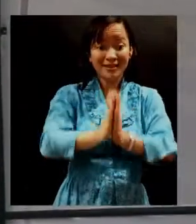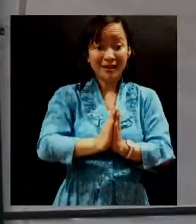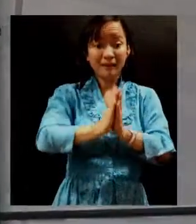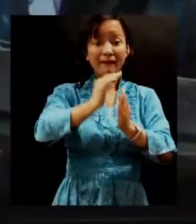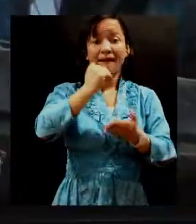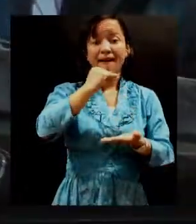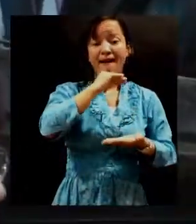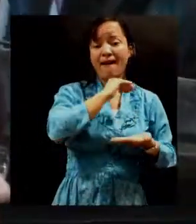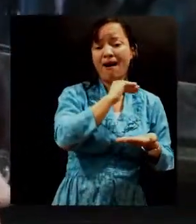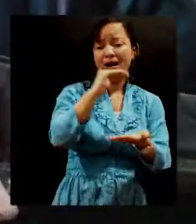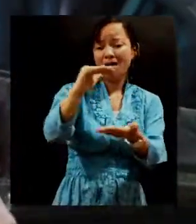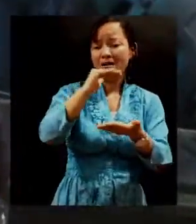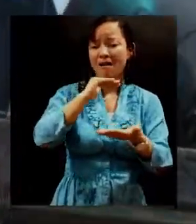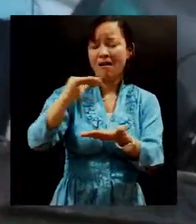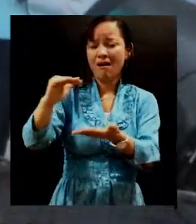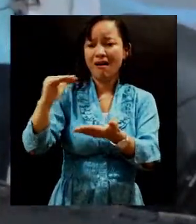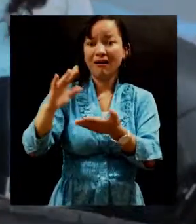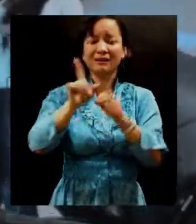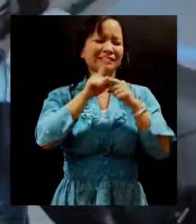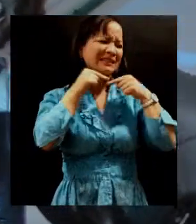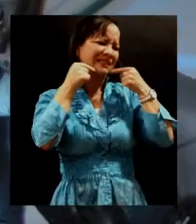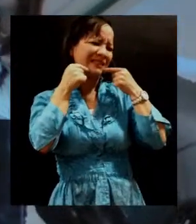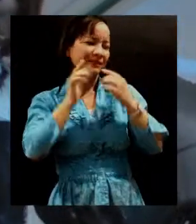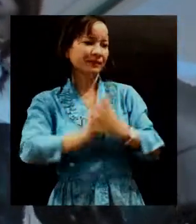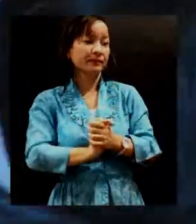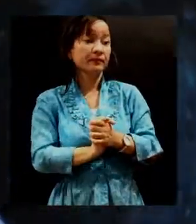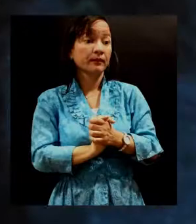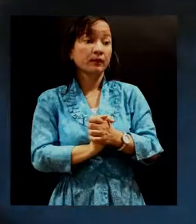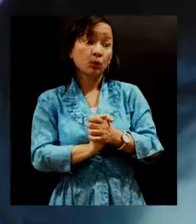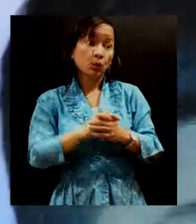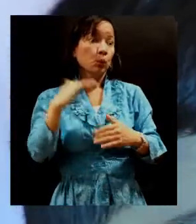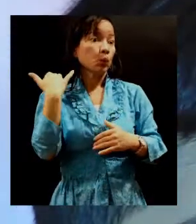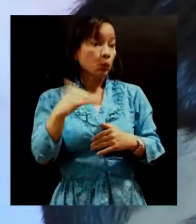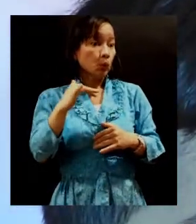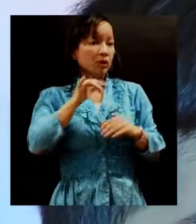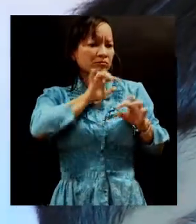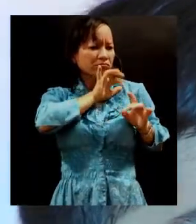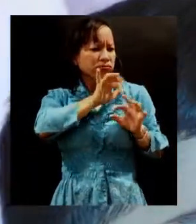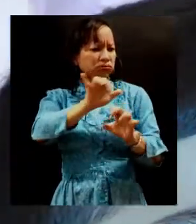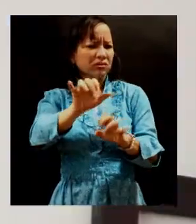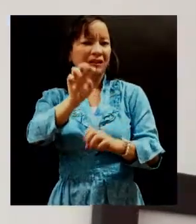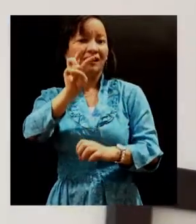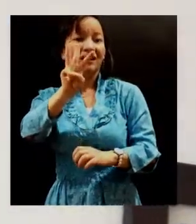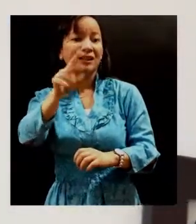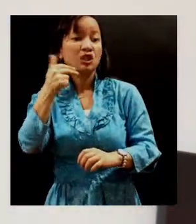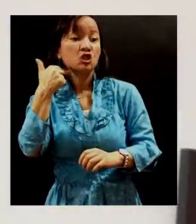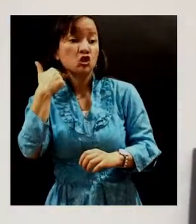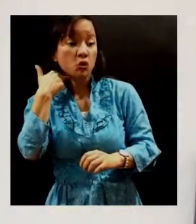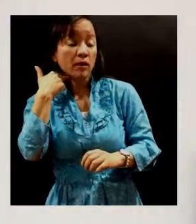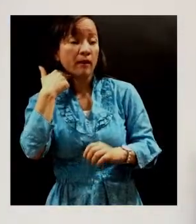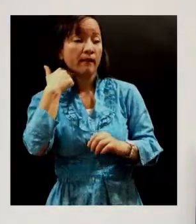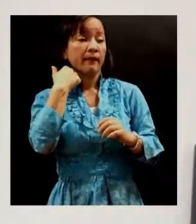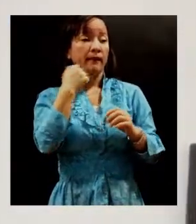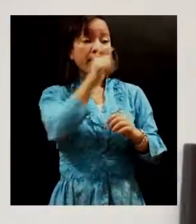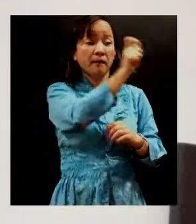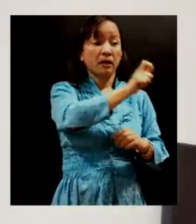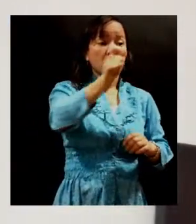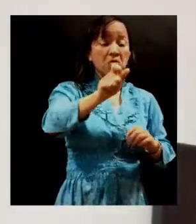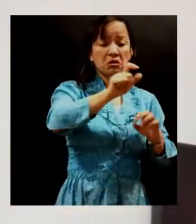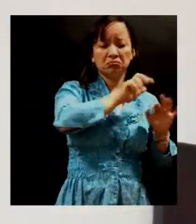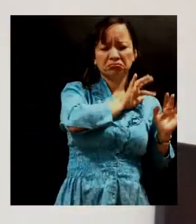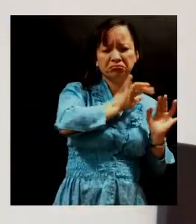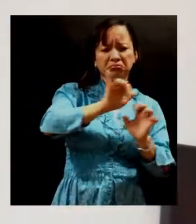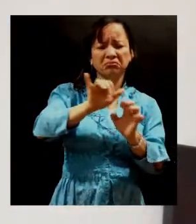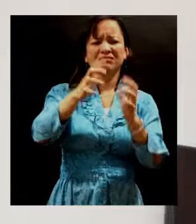con la compra de regalos que alegrarán a los niños de escasos recursos de nuestra ciudad. Bueno, nuestra Donatón del día viernes 3